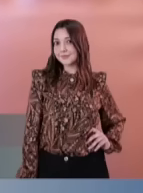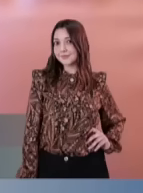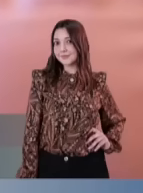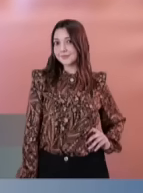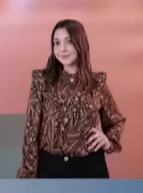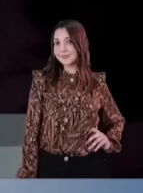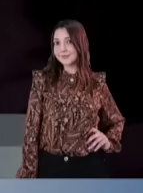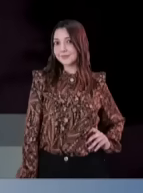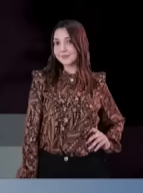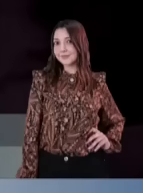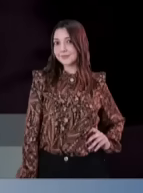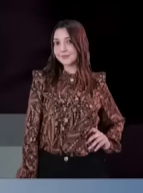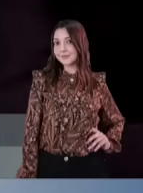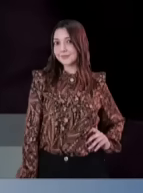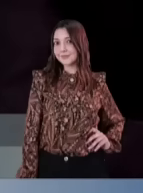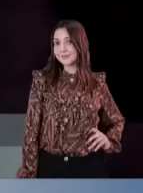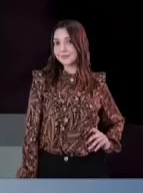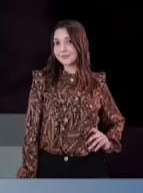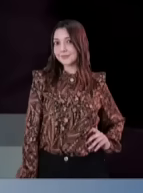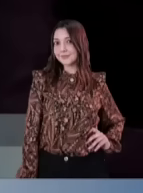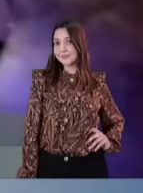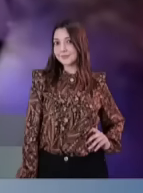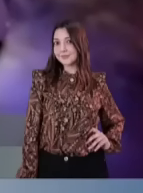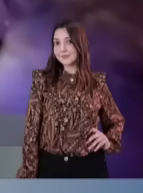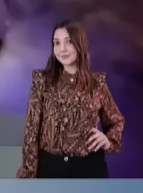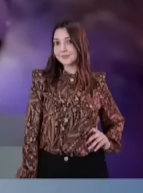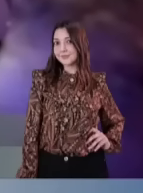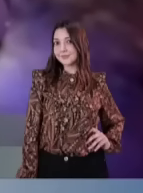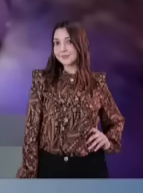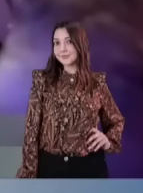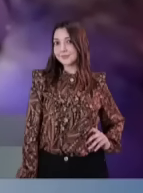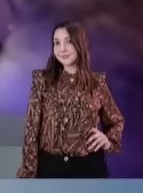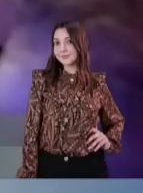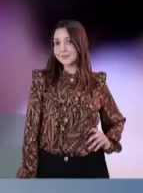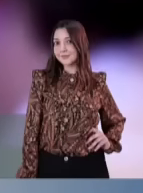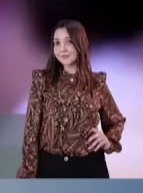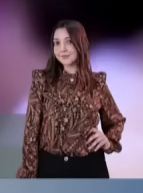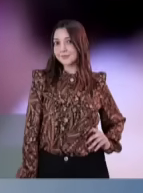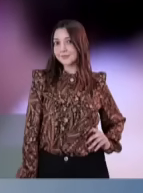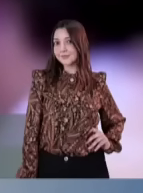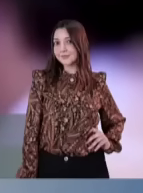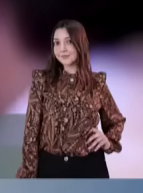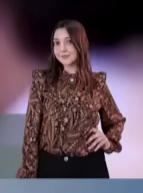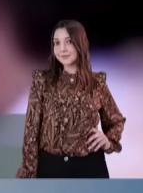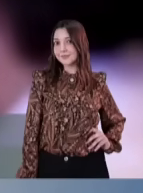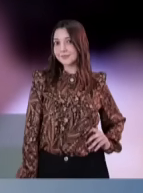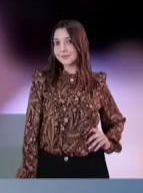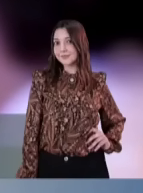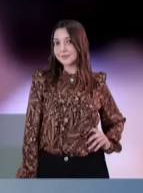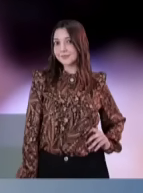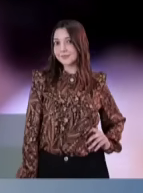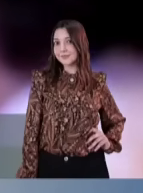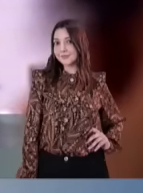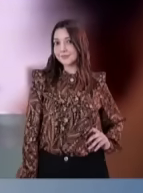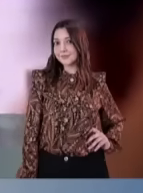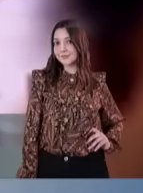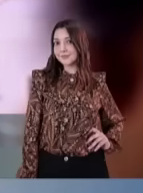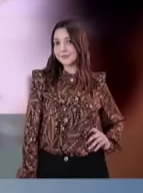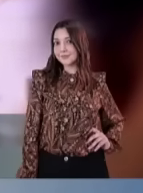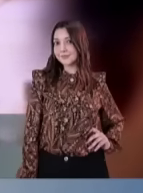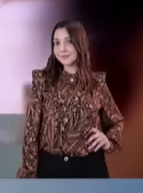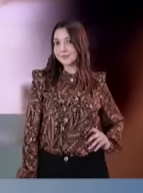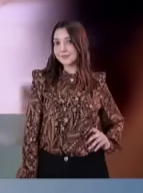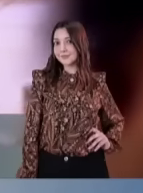quizás en un segundo plano lo que tiene que ver con el caso Fundaciones. Recordemos que cuando Giorgio Jackson salió a hablar respecto al